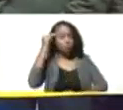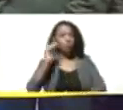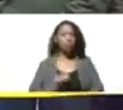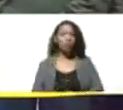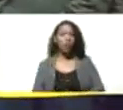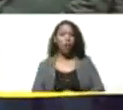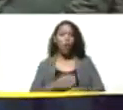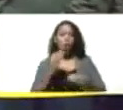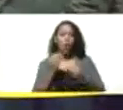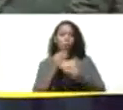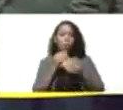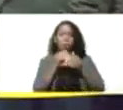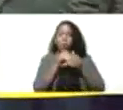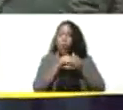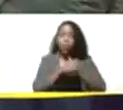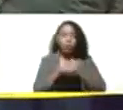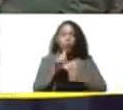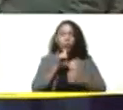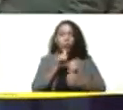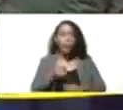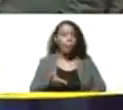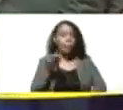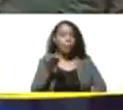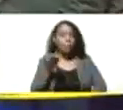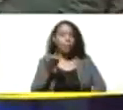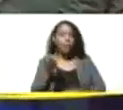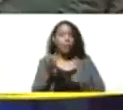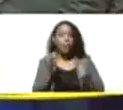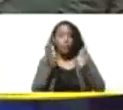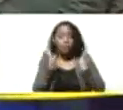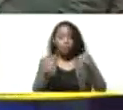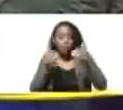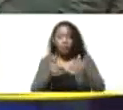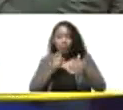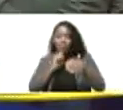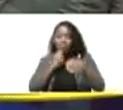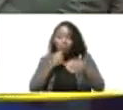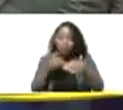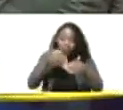como quien guarda en un cofre secreto,